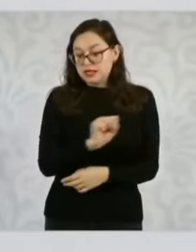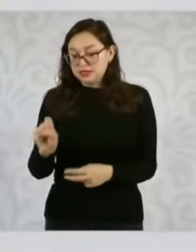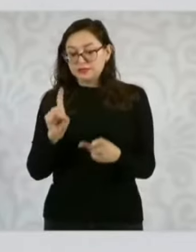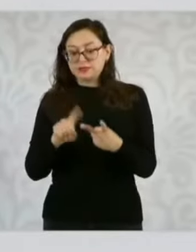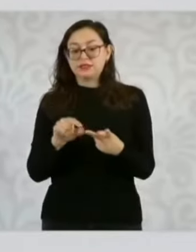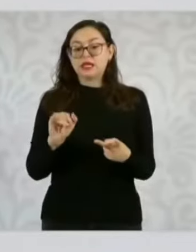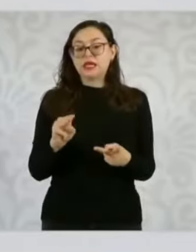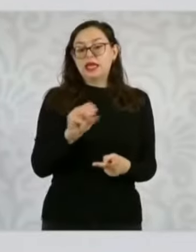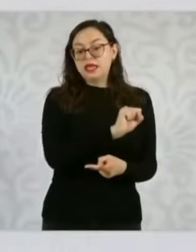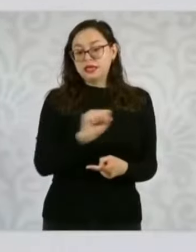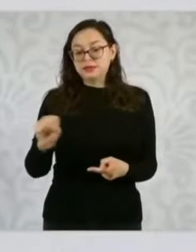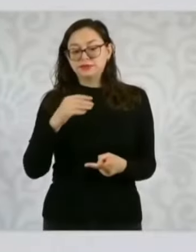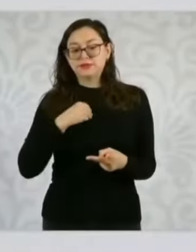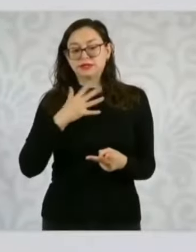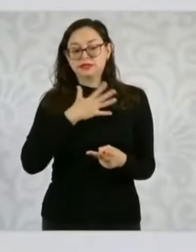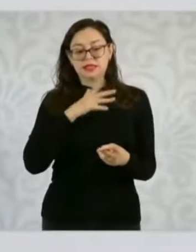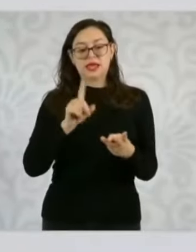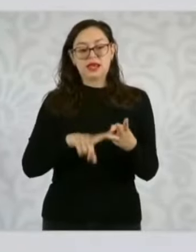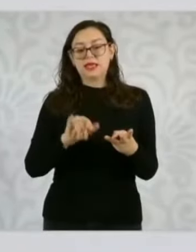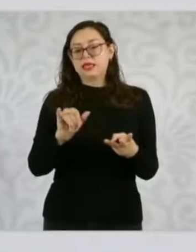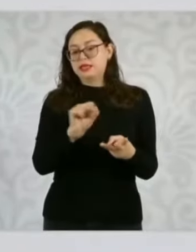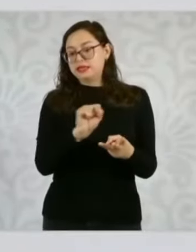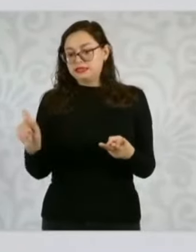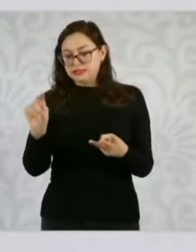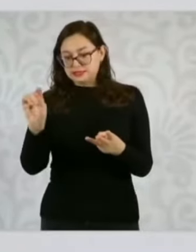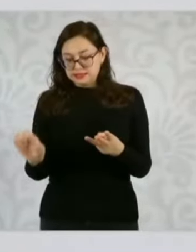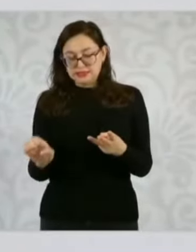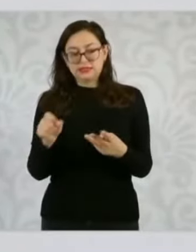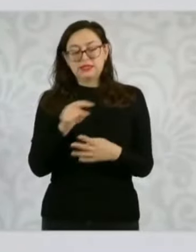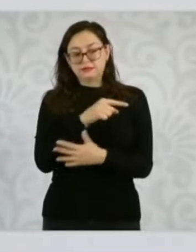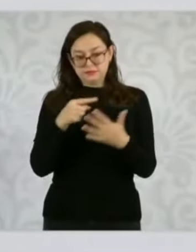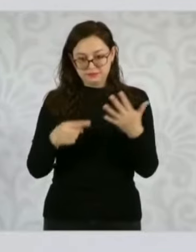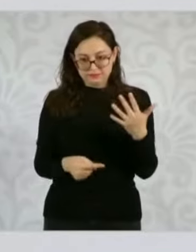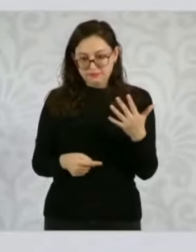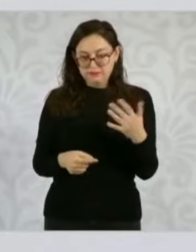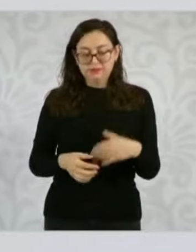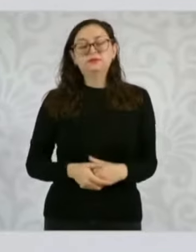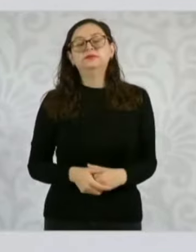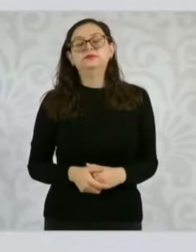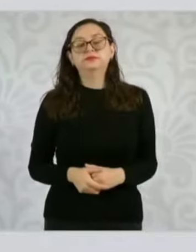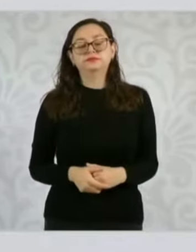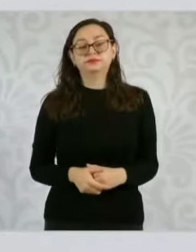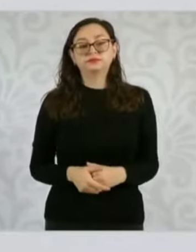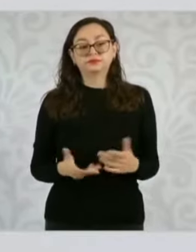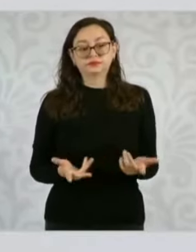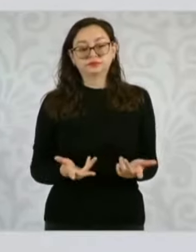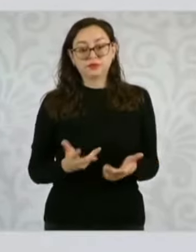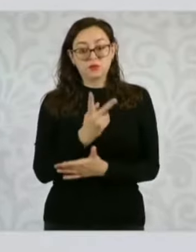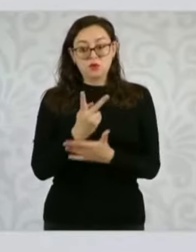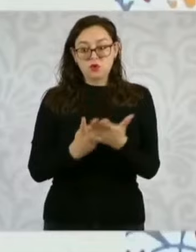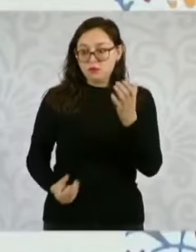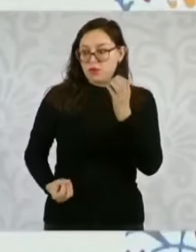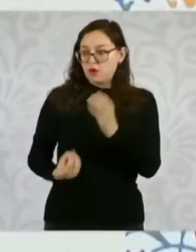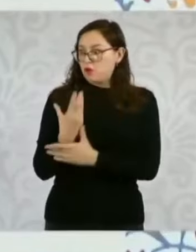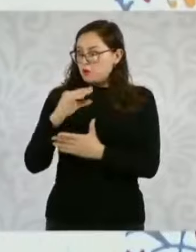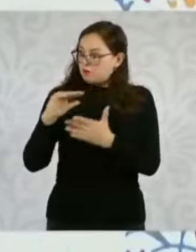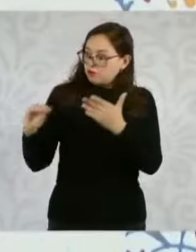luego el ISSSTE y las otras instituciones, este programa de consultas de enfermería en domicilio